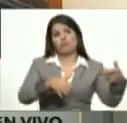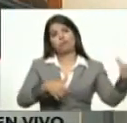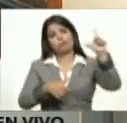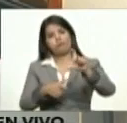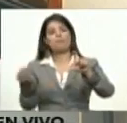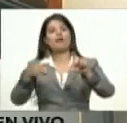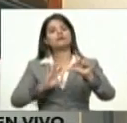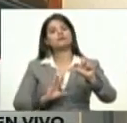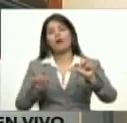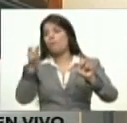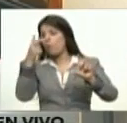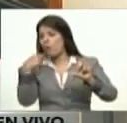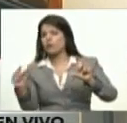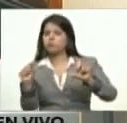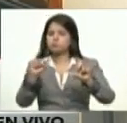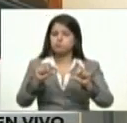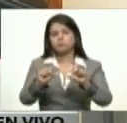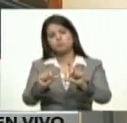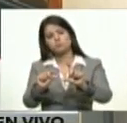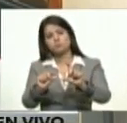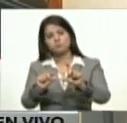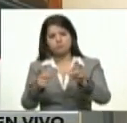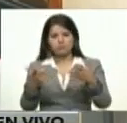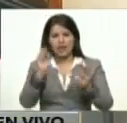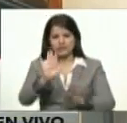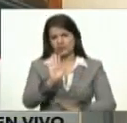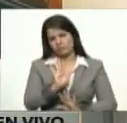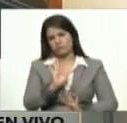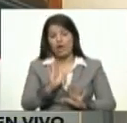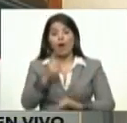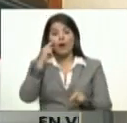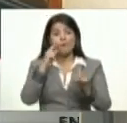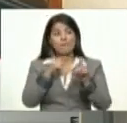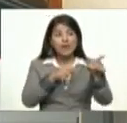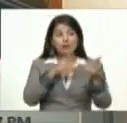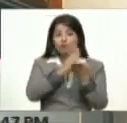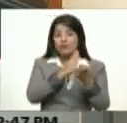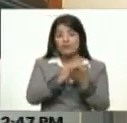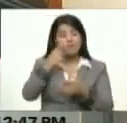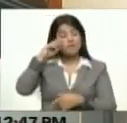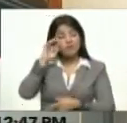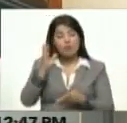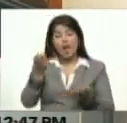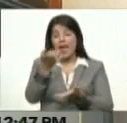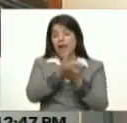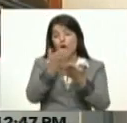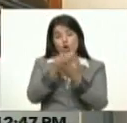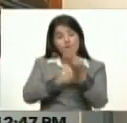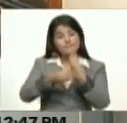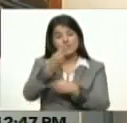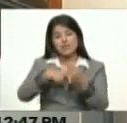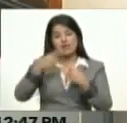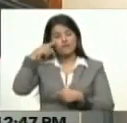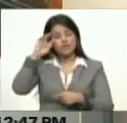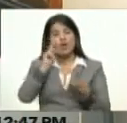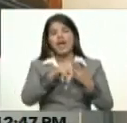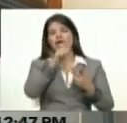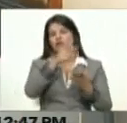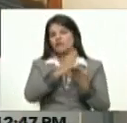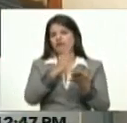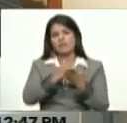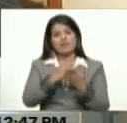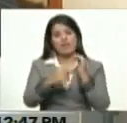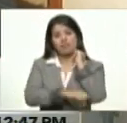han fomentado además una economía especulativa, quienes han burlado y han fomentado fraude fiscal